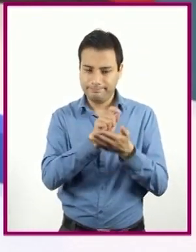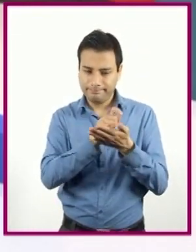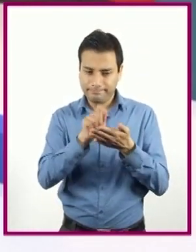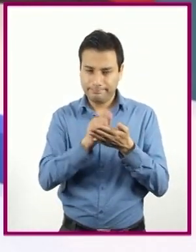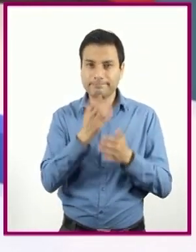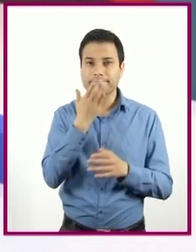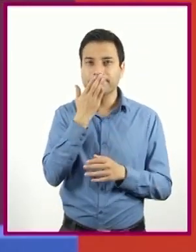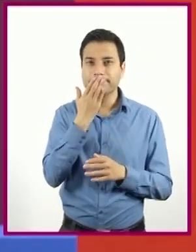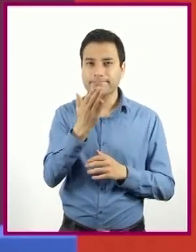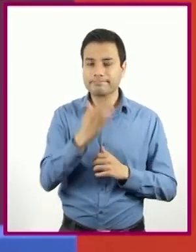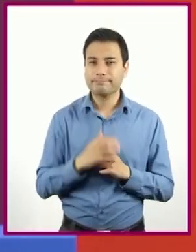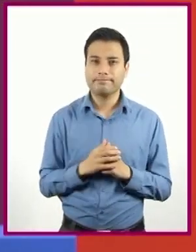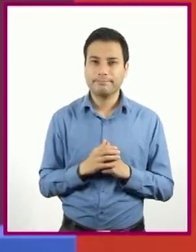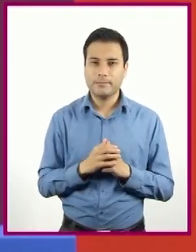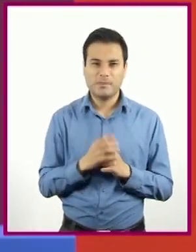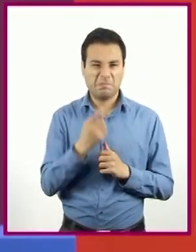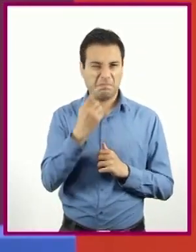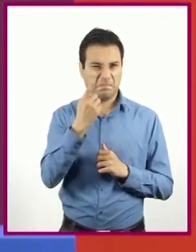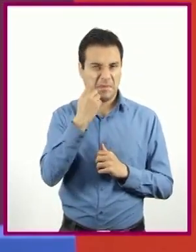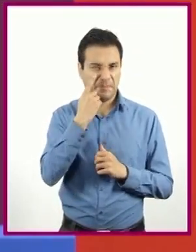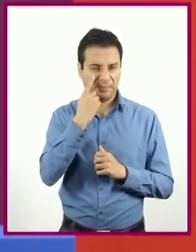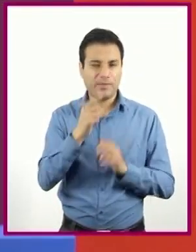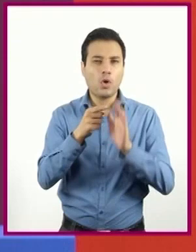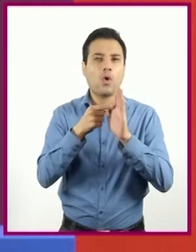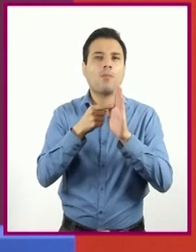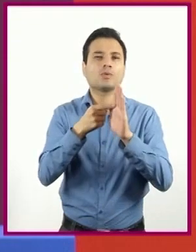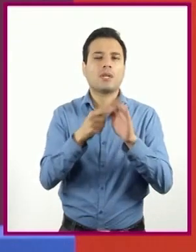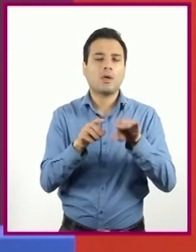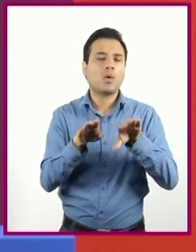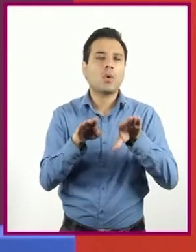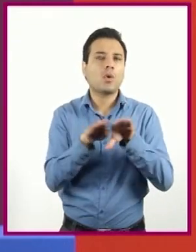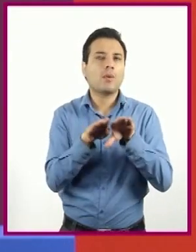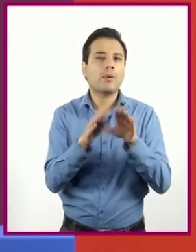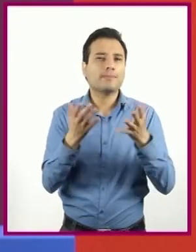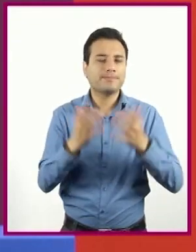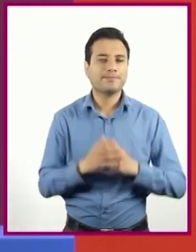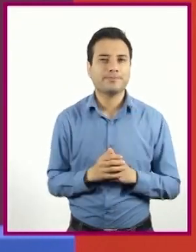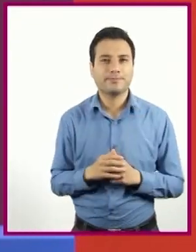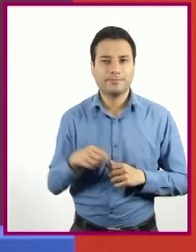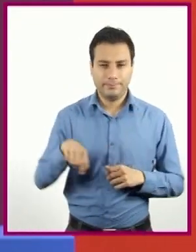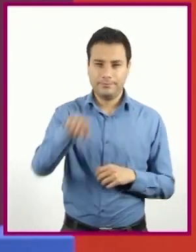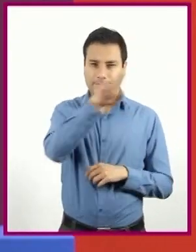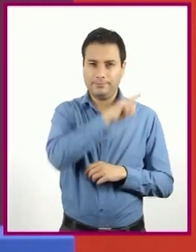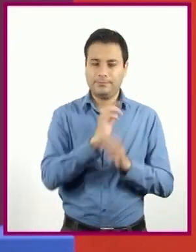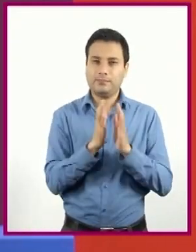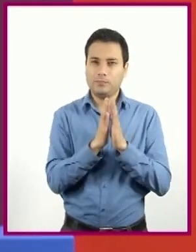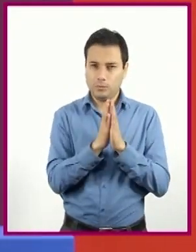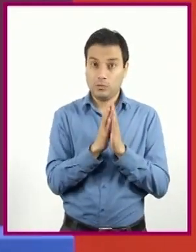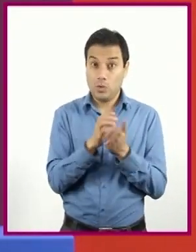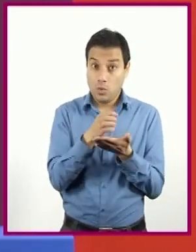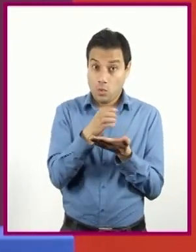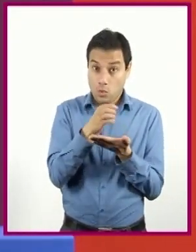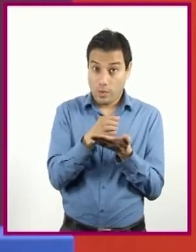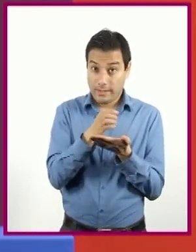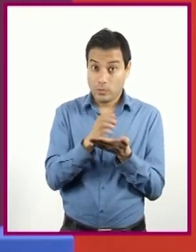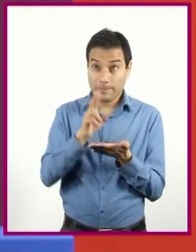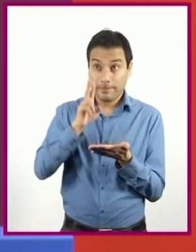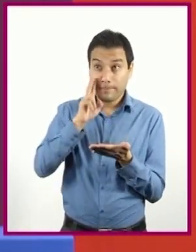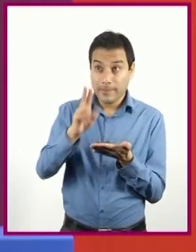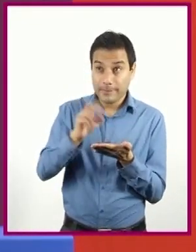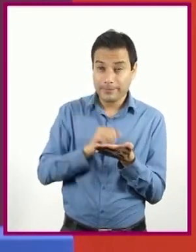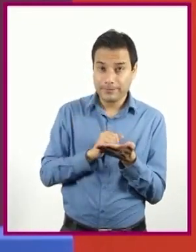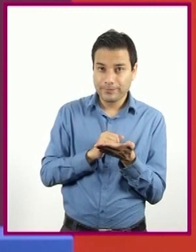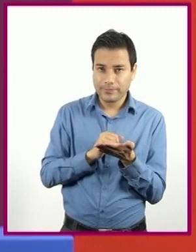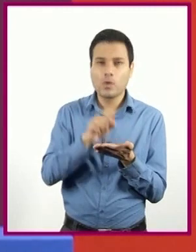A continuación, les mostraré cómo deberá quedar. Las y los invito a que tomen sus apuntes para la elaboración de